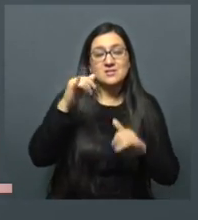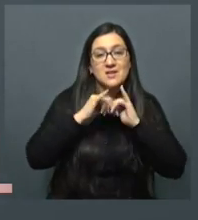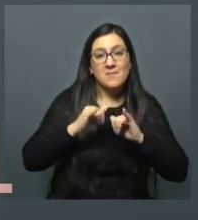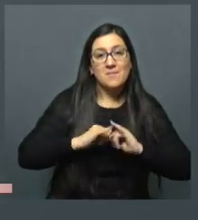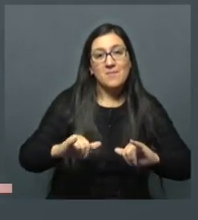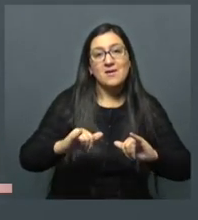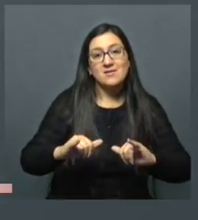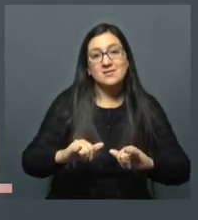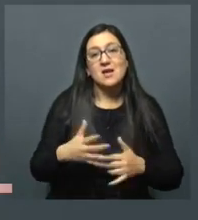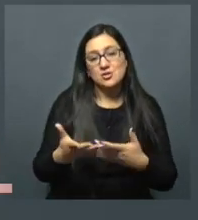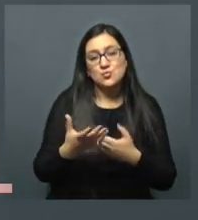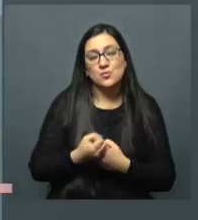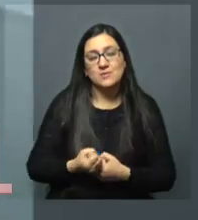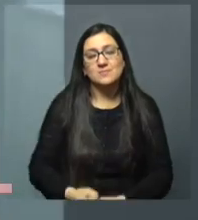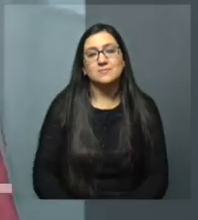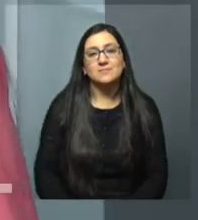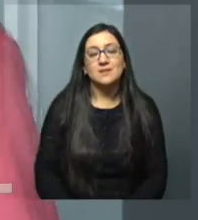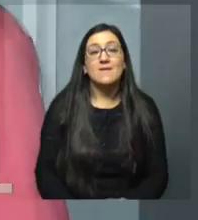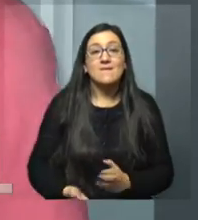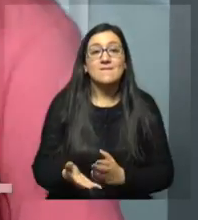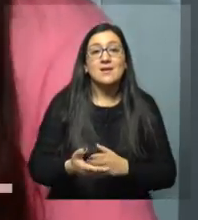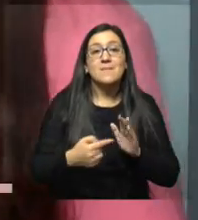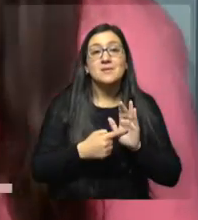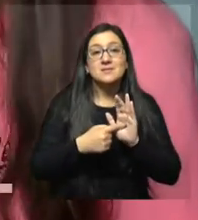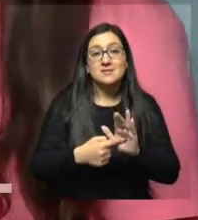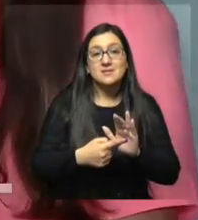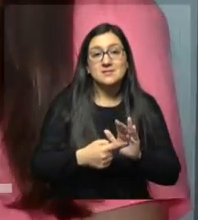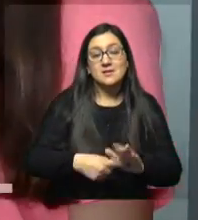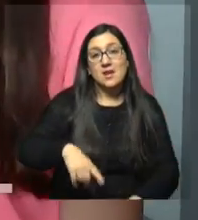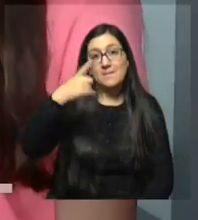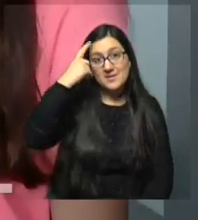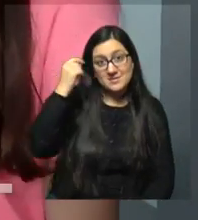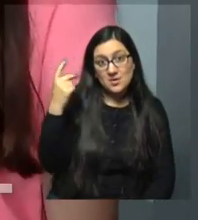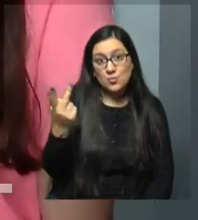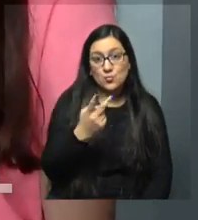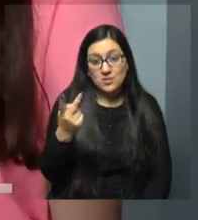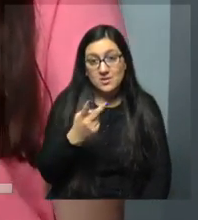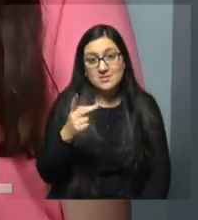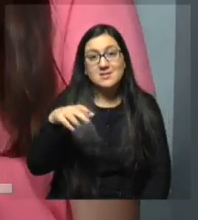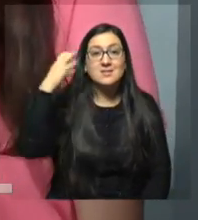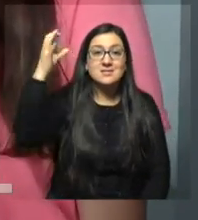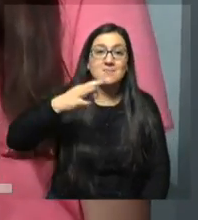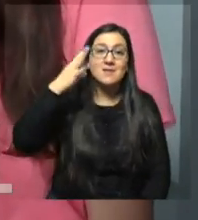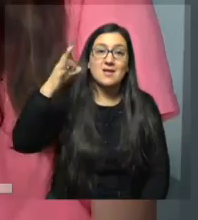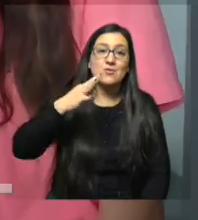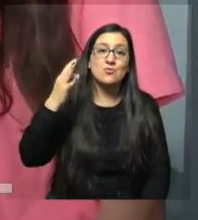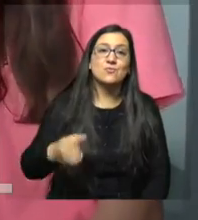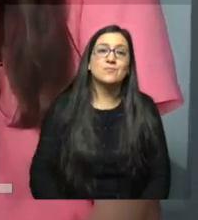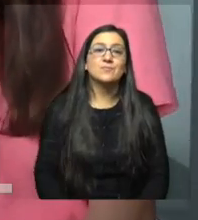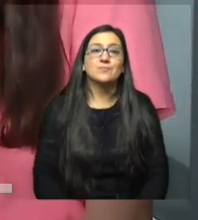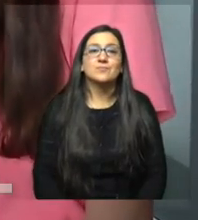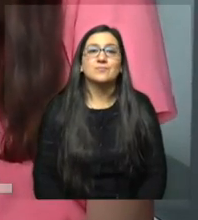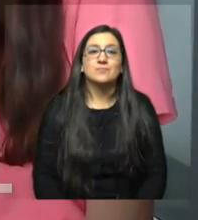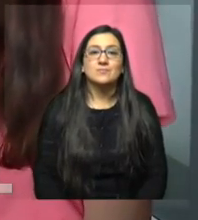realmente ayudan. Ryan, se van a presentar en la jornada de hoy. La experiencia de ustedes aquí en este seminario, ¿cómo va a ser ese